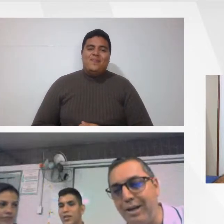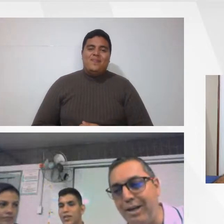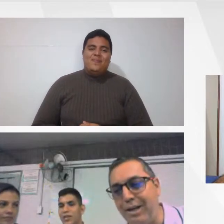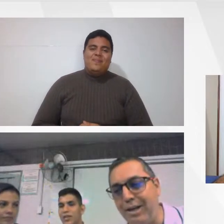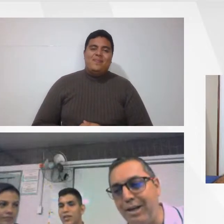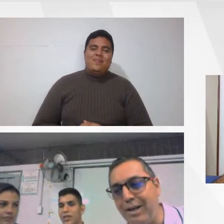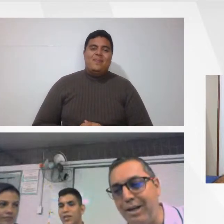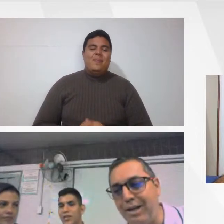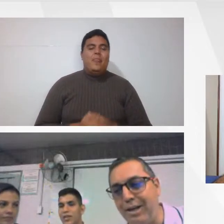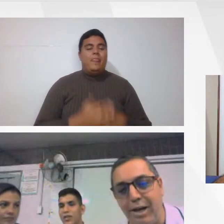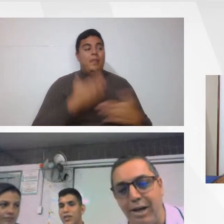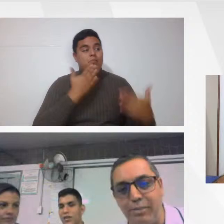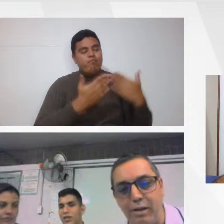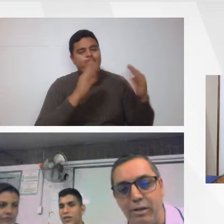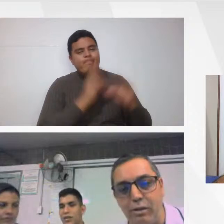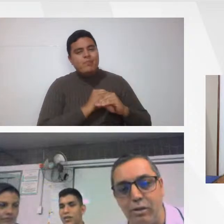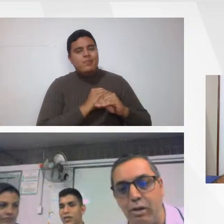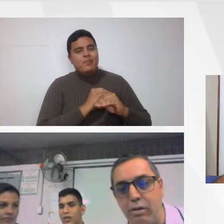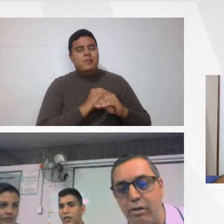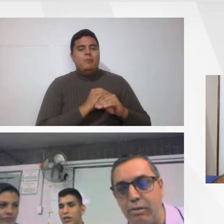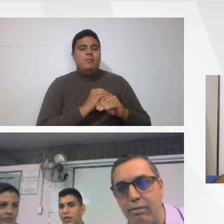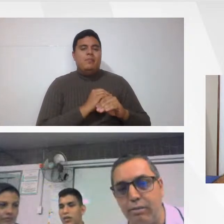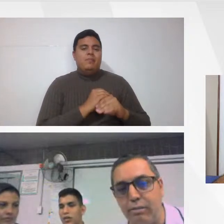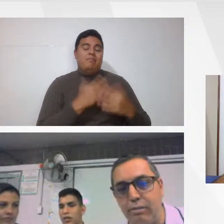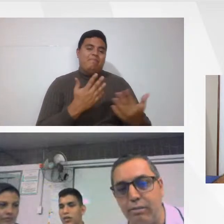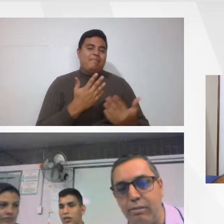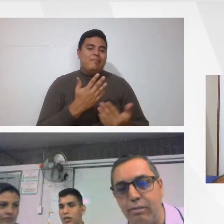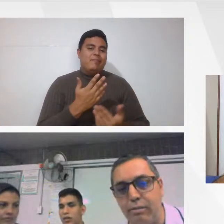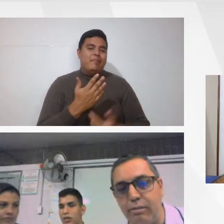Buenas noches, ¿cómo ha estado? Pues, a ver, el maestro.